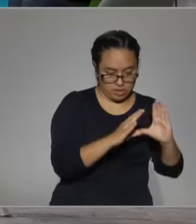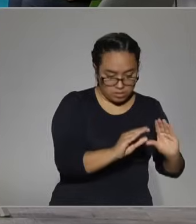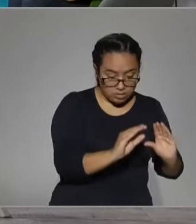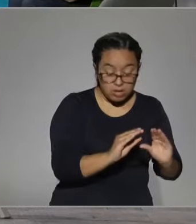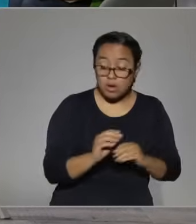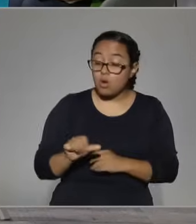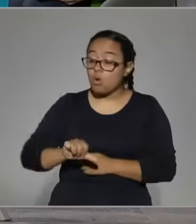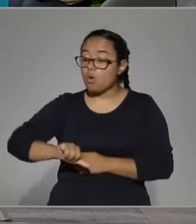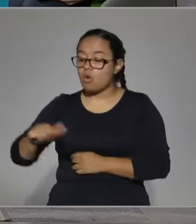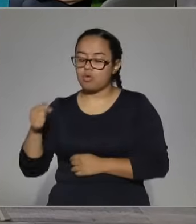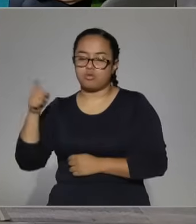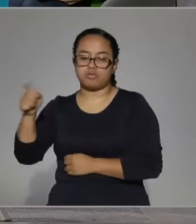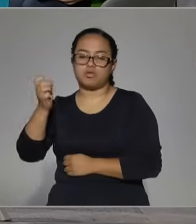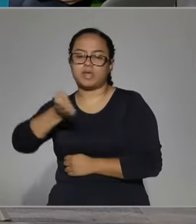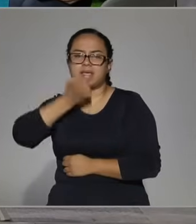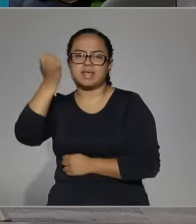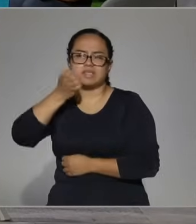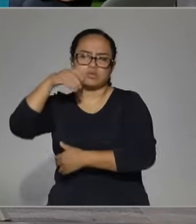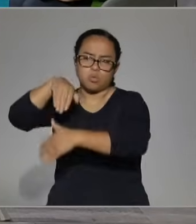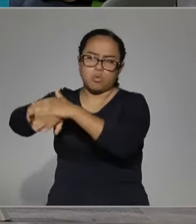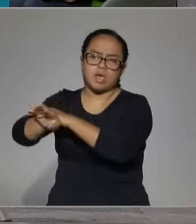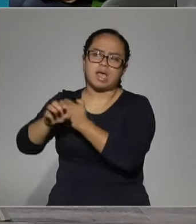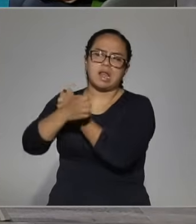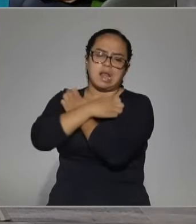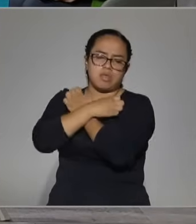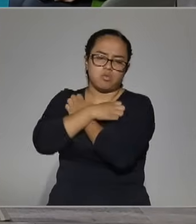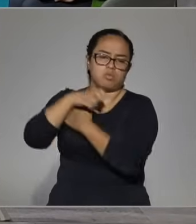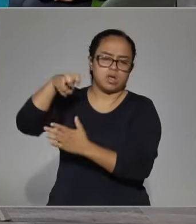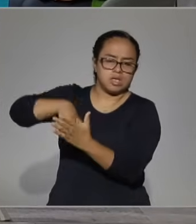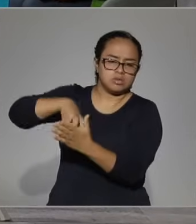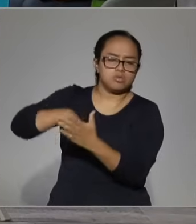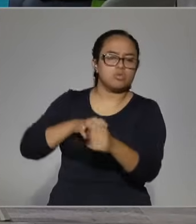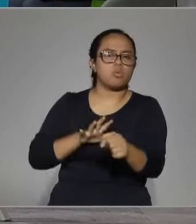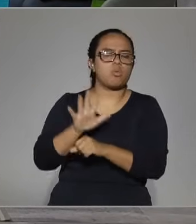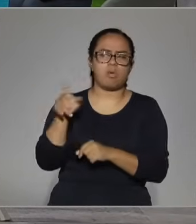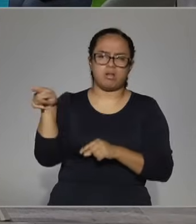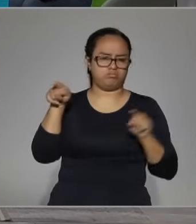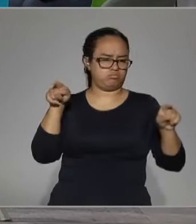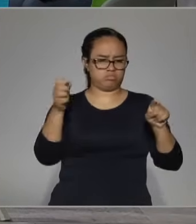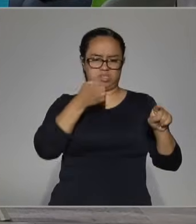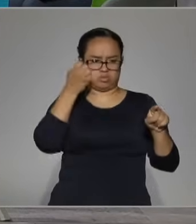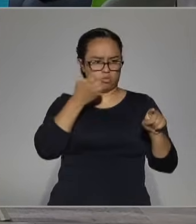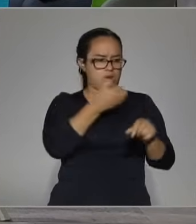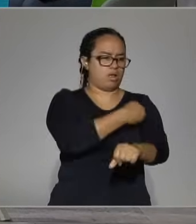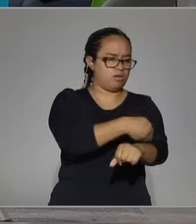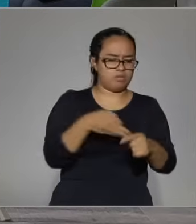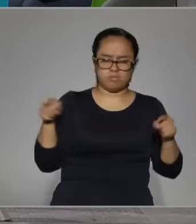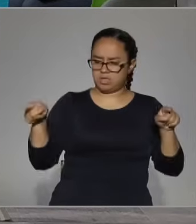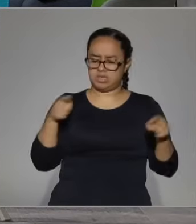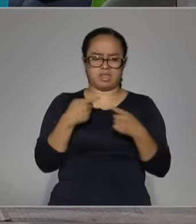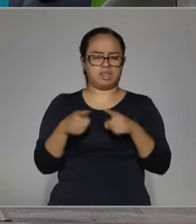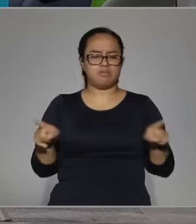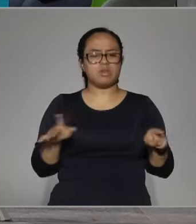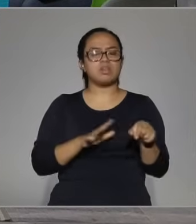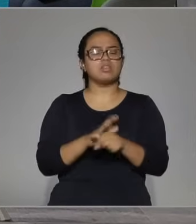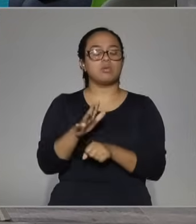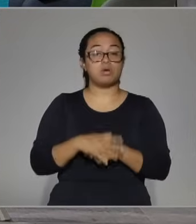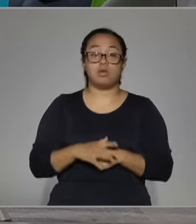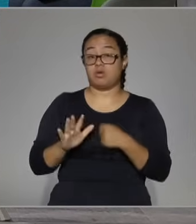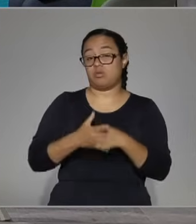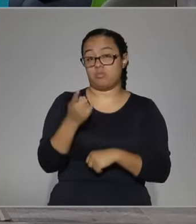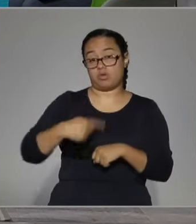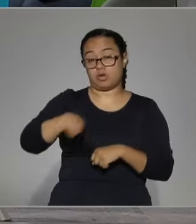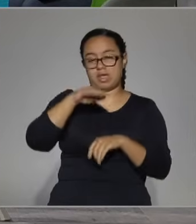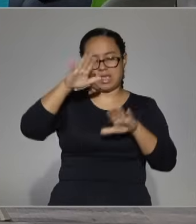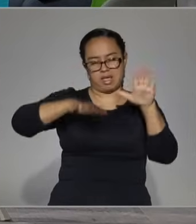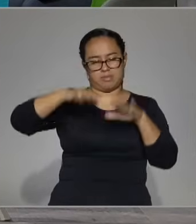habido muchas personas que nos han preguntado esto, ¿cuál es la diferencia? Y esto es muy importante porque podemos pensar que la familia